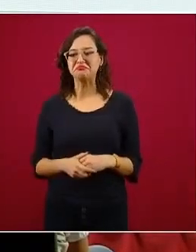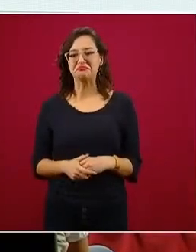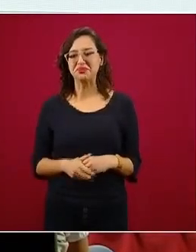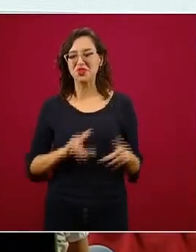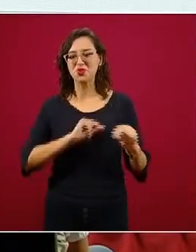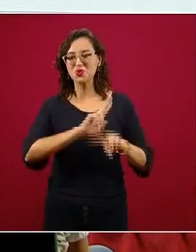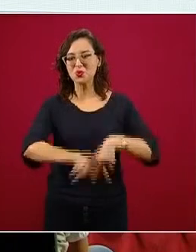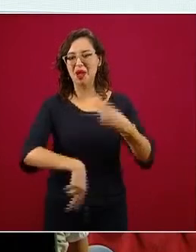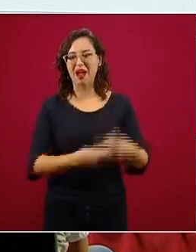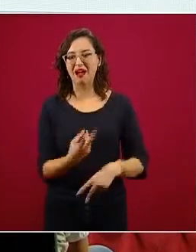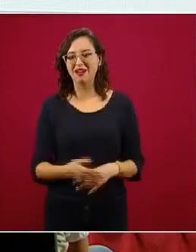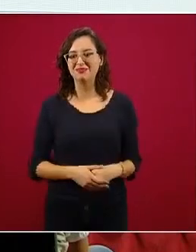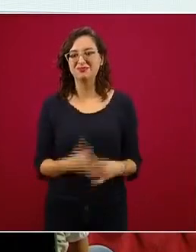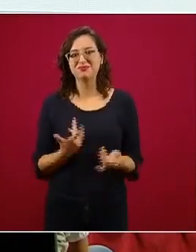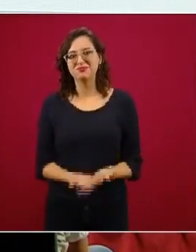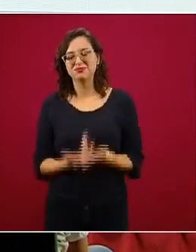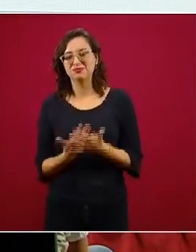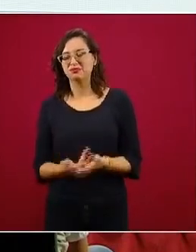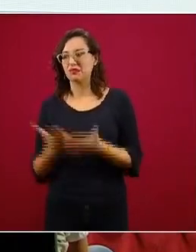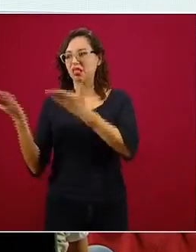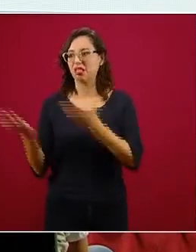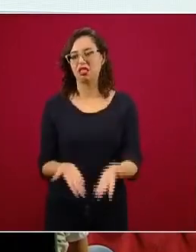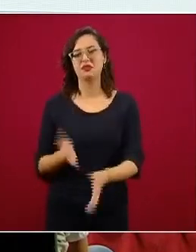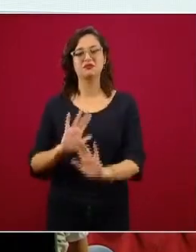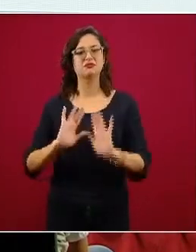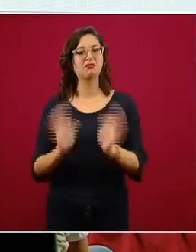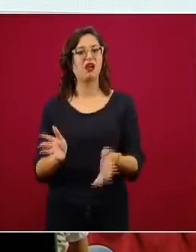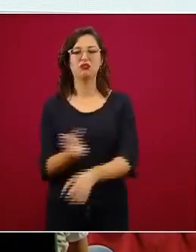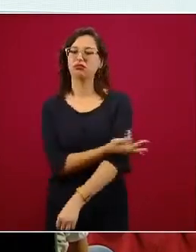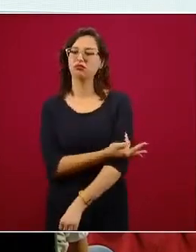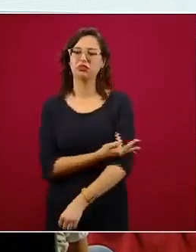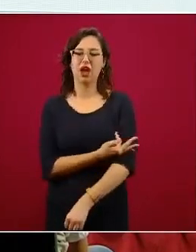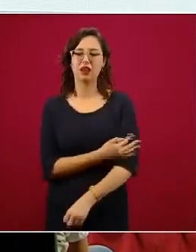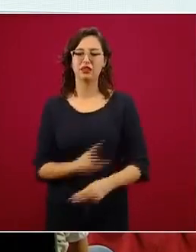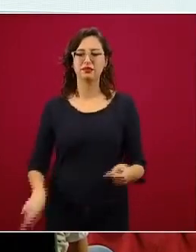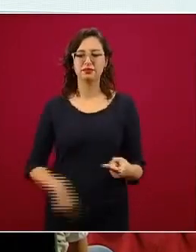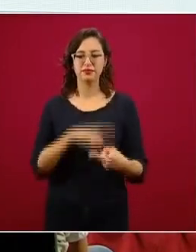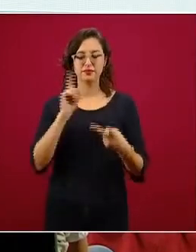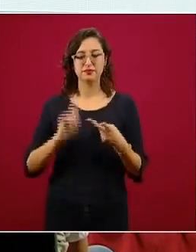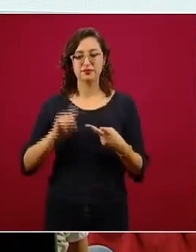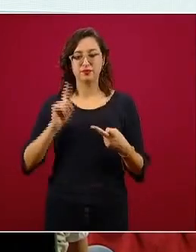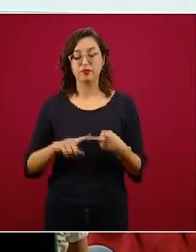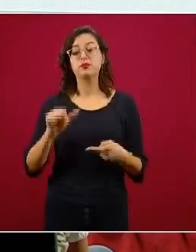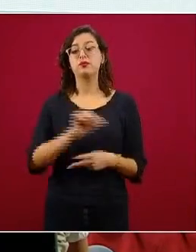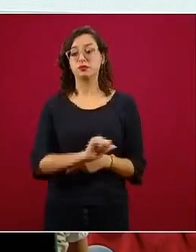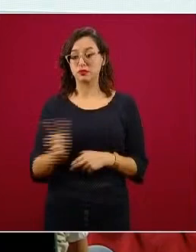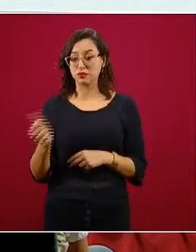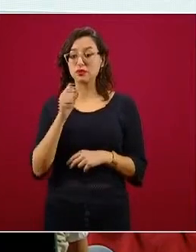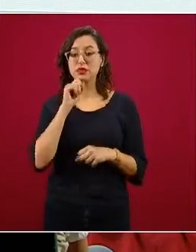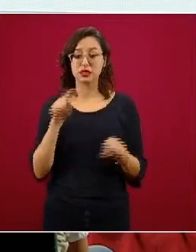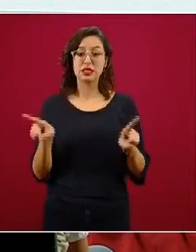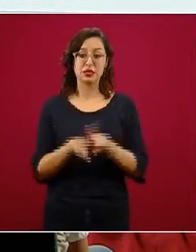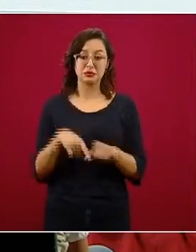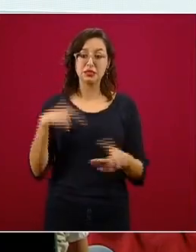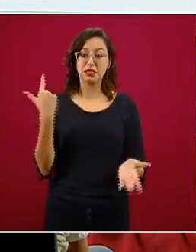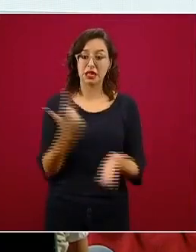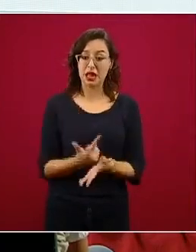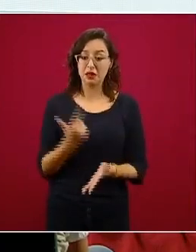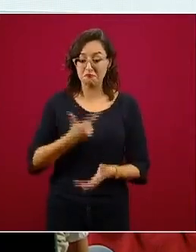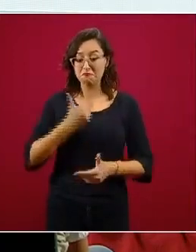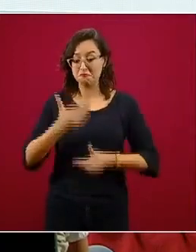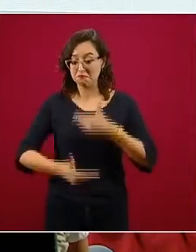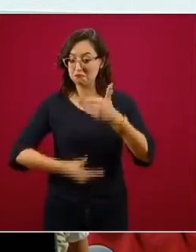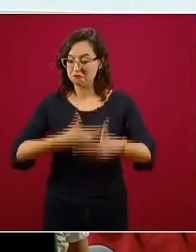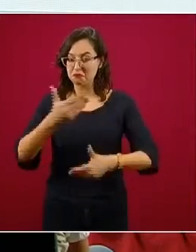asocia a que están llegando muy tarde a la atención hospitalaria. El otro componente que también nos ha alertado y también se ve y se va a ir viendo conforme